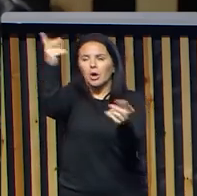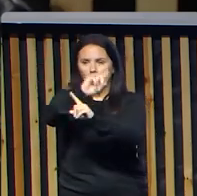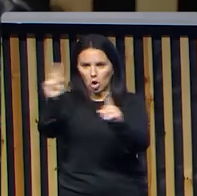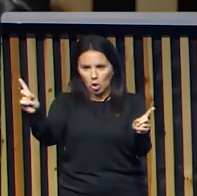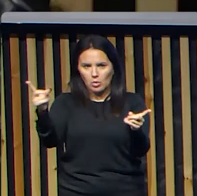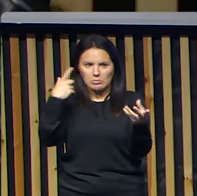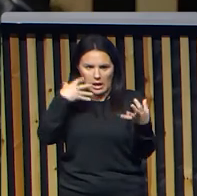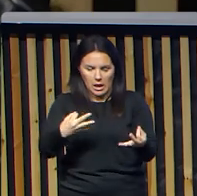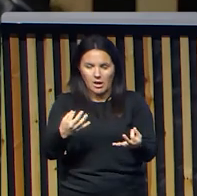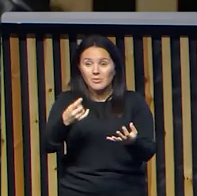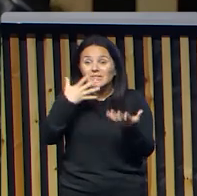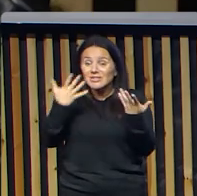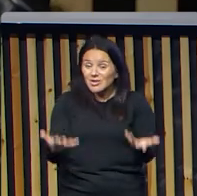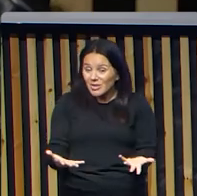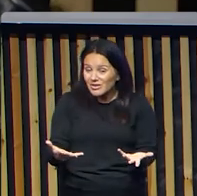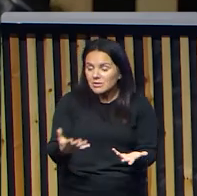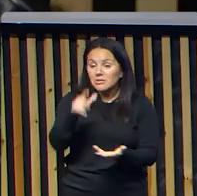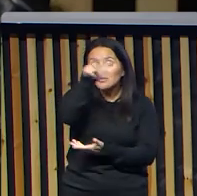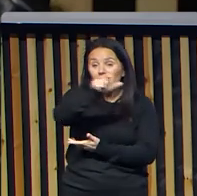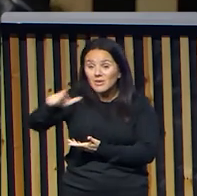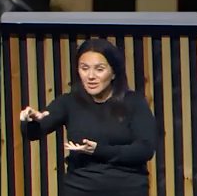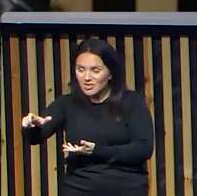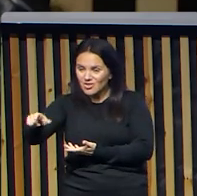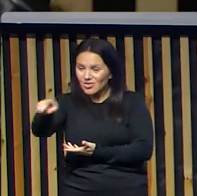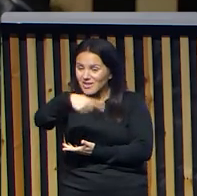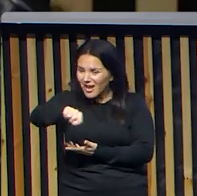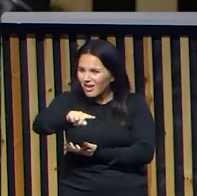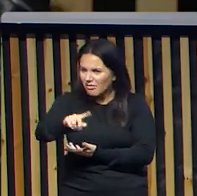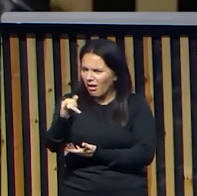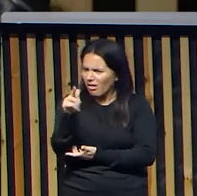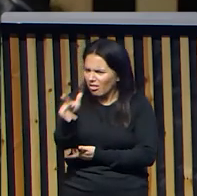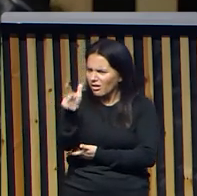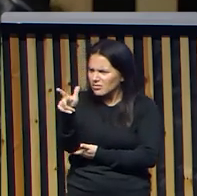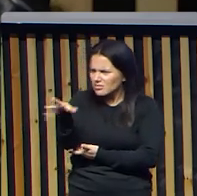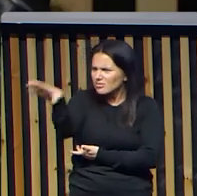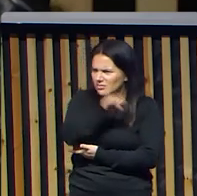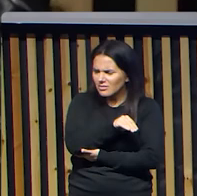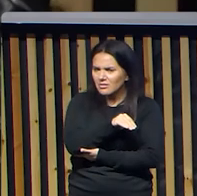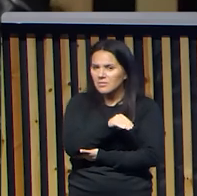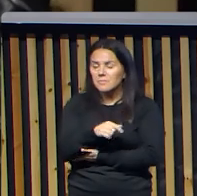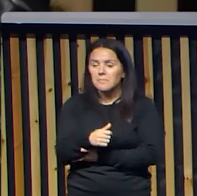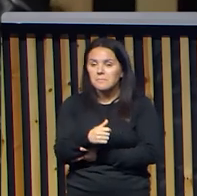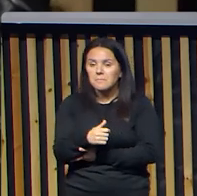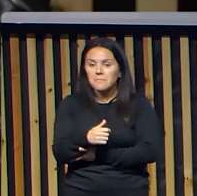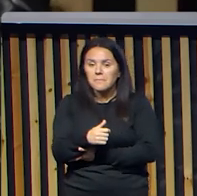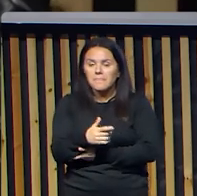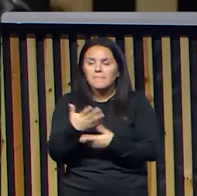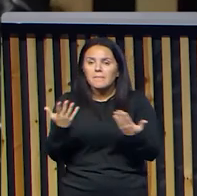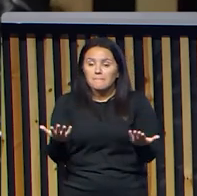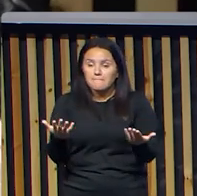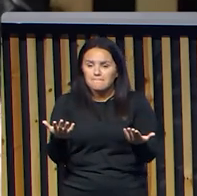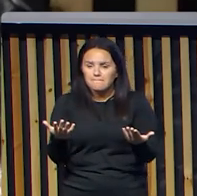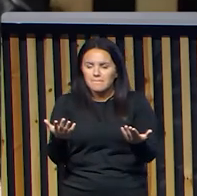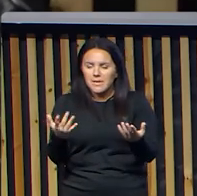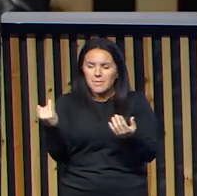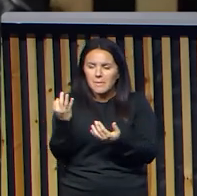de que es necesario que Busquemos un lenguaje menos engolado eso ya es cada vez menos